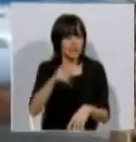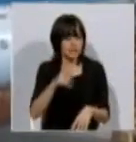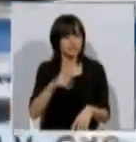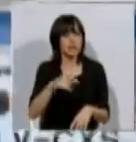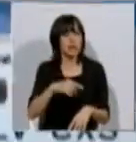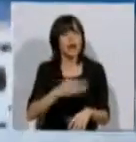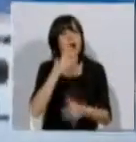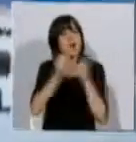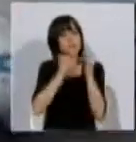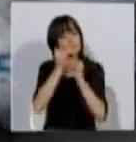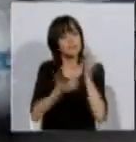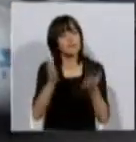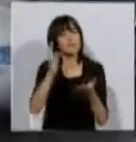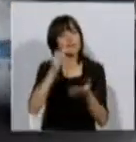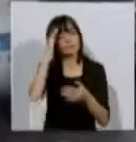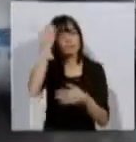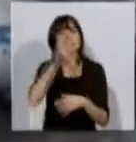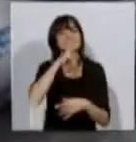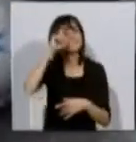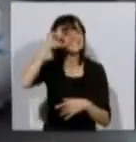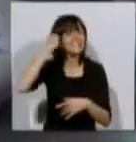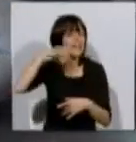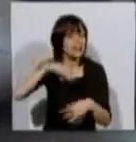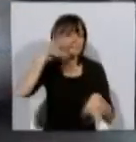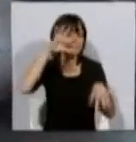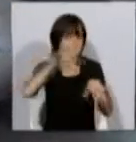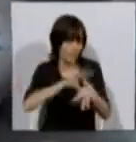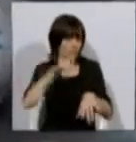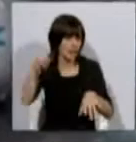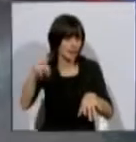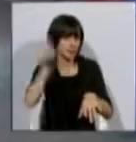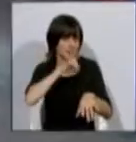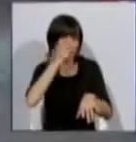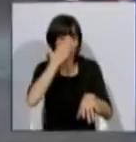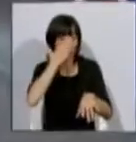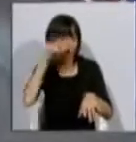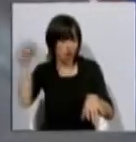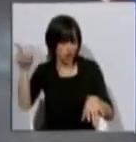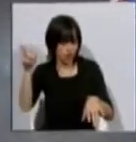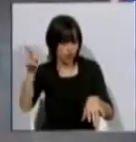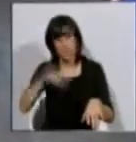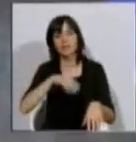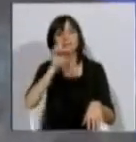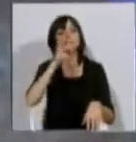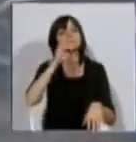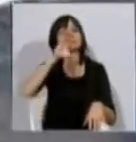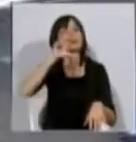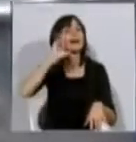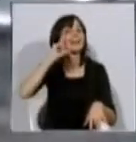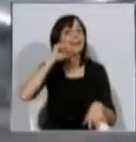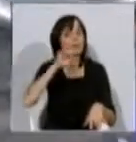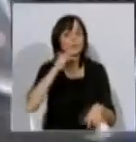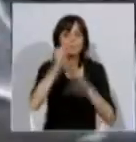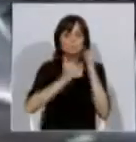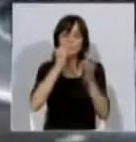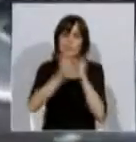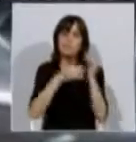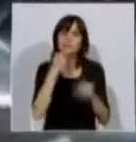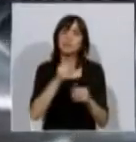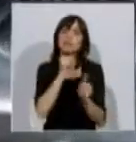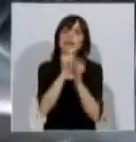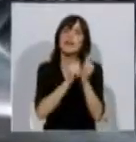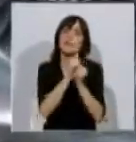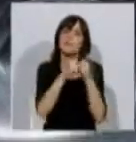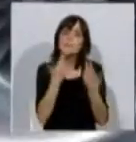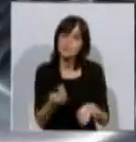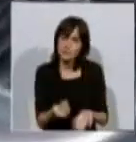TELAM, la médica de María Laura Cisneros, Claudia Gambarruta, explicó que la empresa de bandera